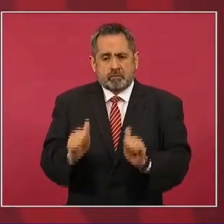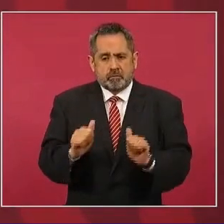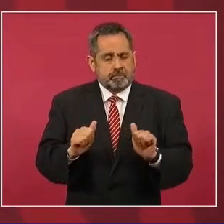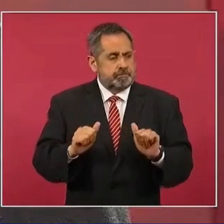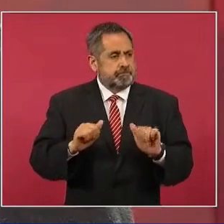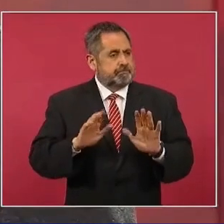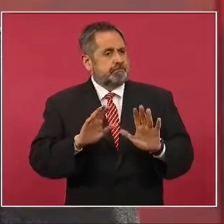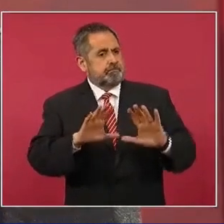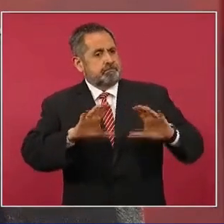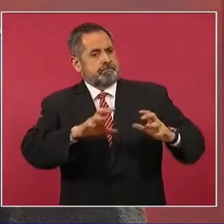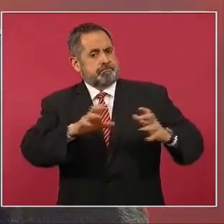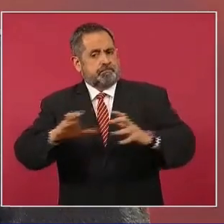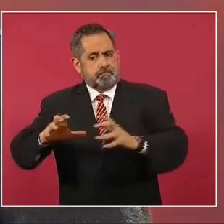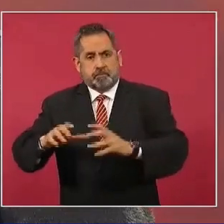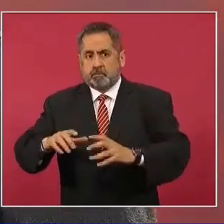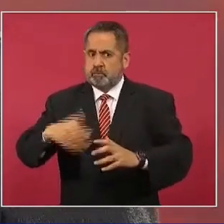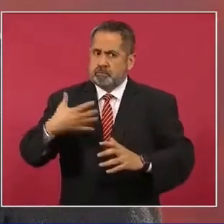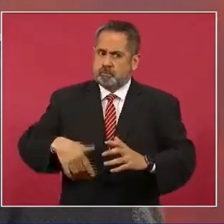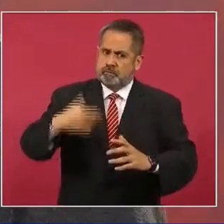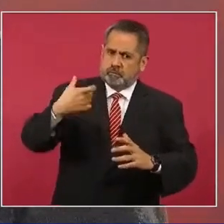arte,